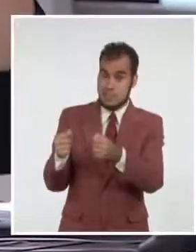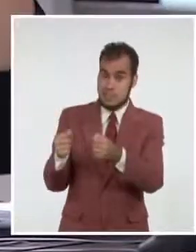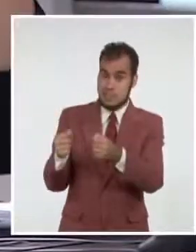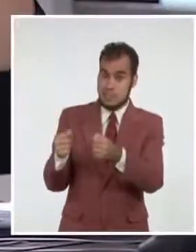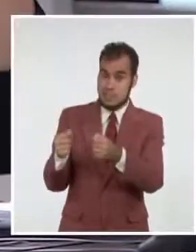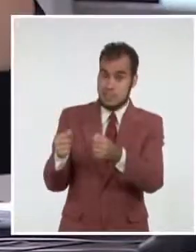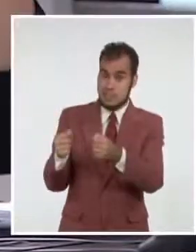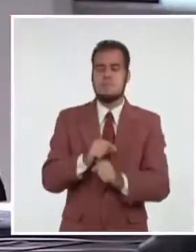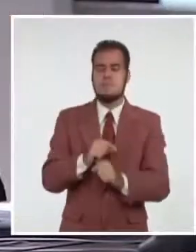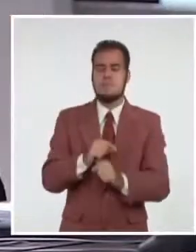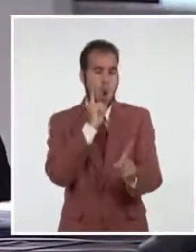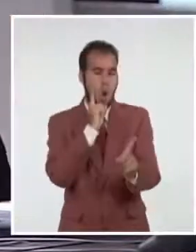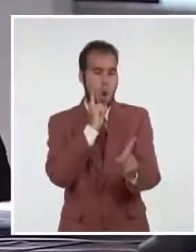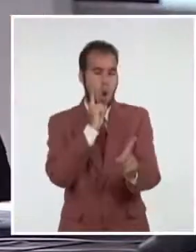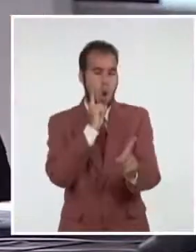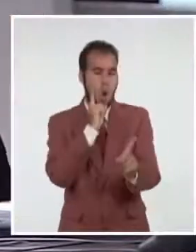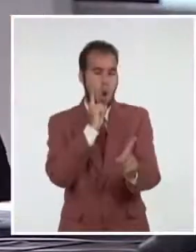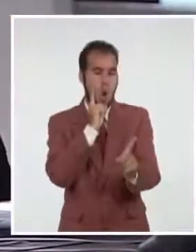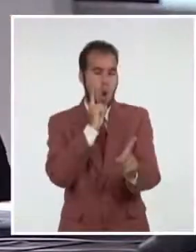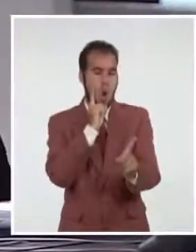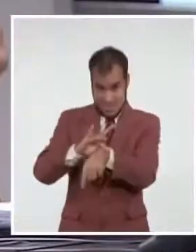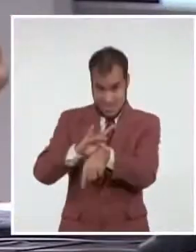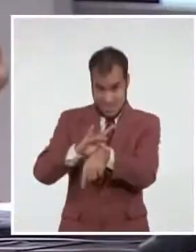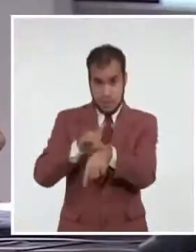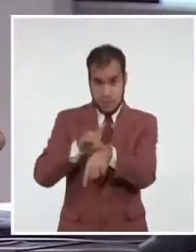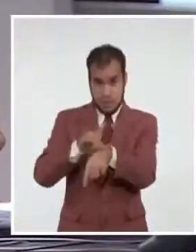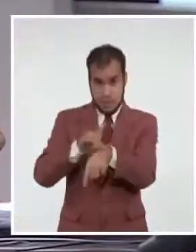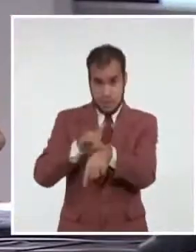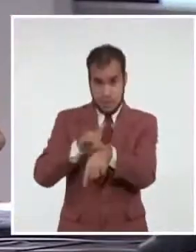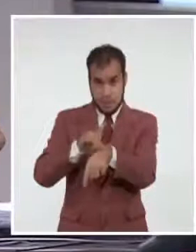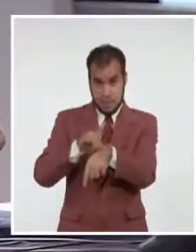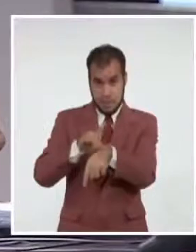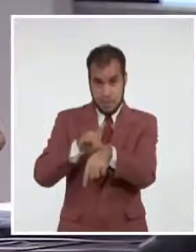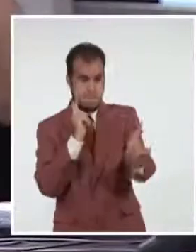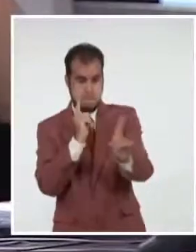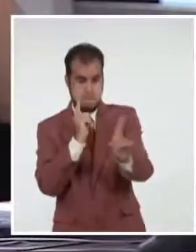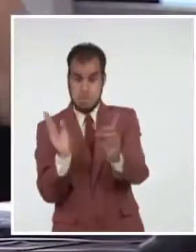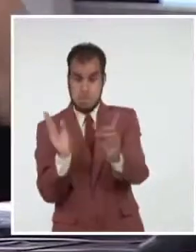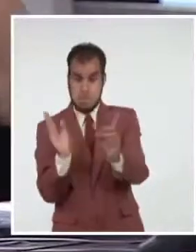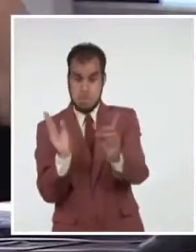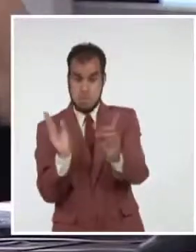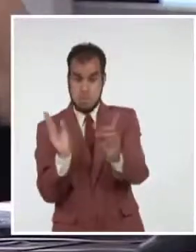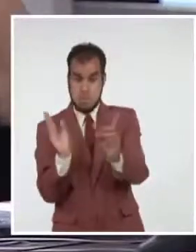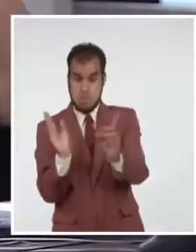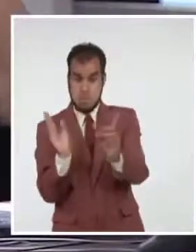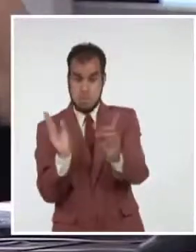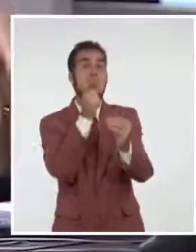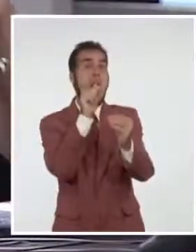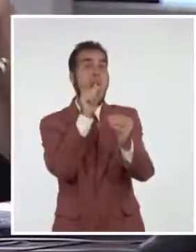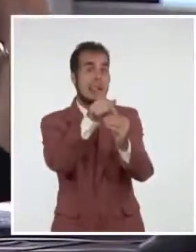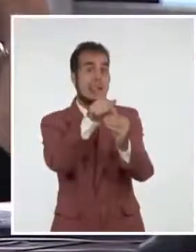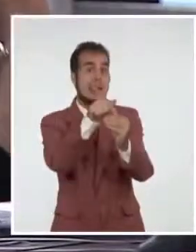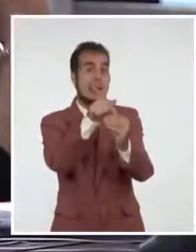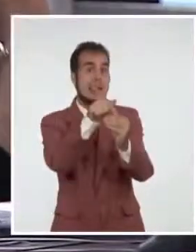caso es ingreso. Ese ingreso lleva un grupo de requisitos que se acaba de revisar, se acaba de modificar, se